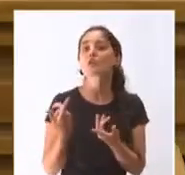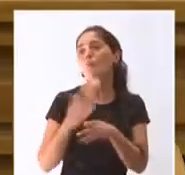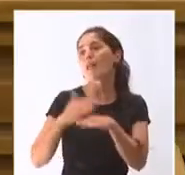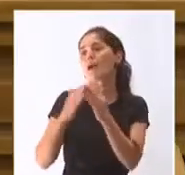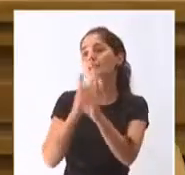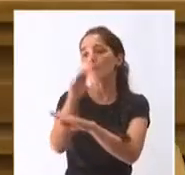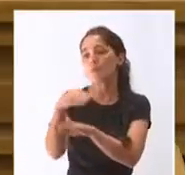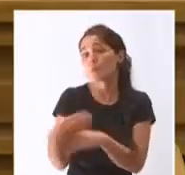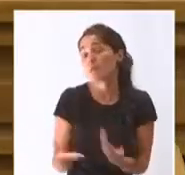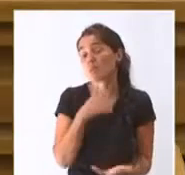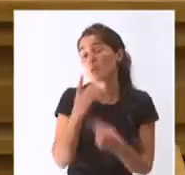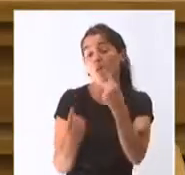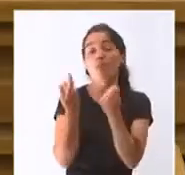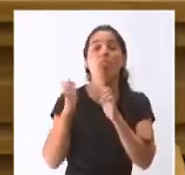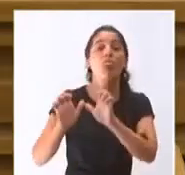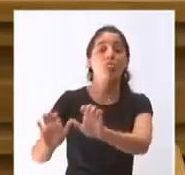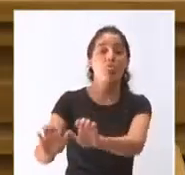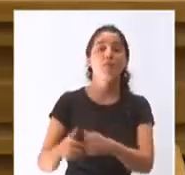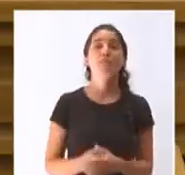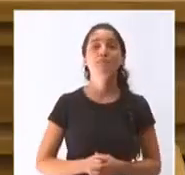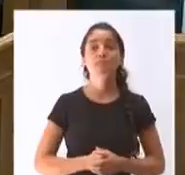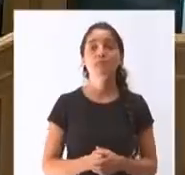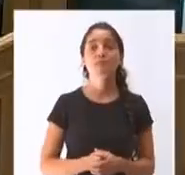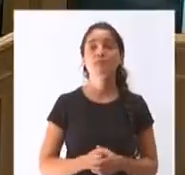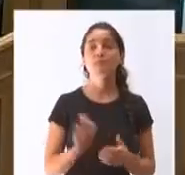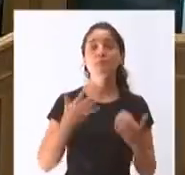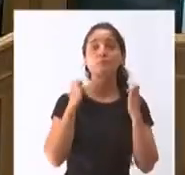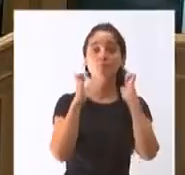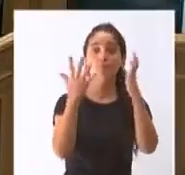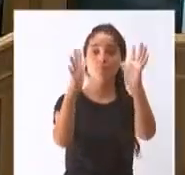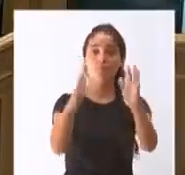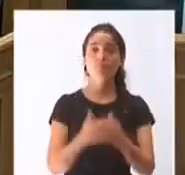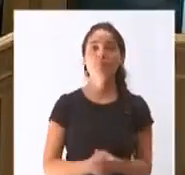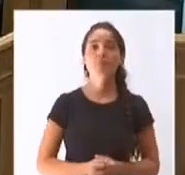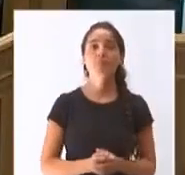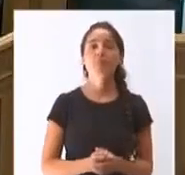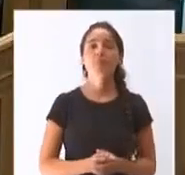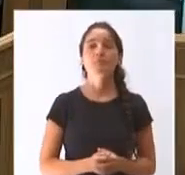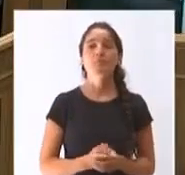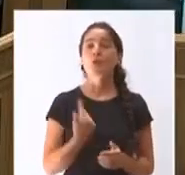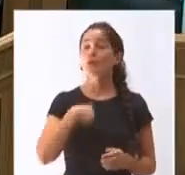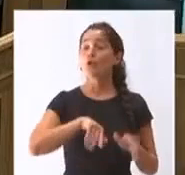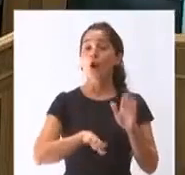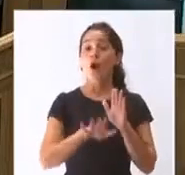no están en las mejores condiciones bueno vamos a seguir trabajando en esa dirección estamos